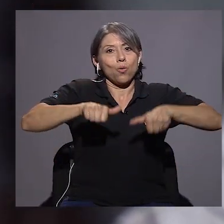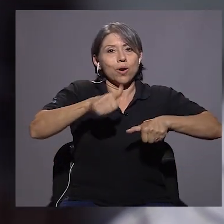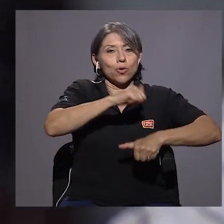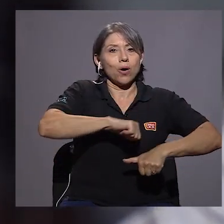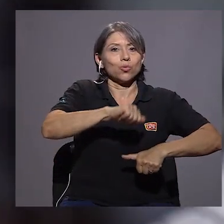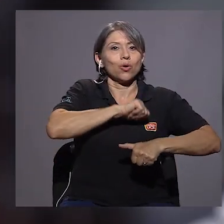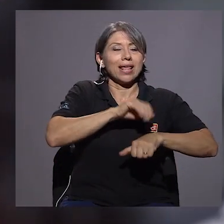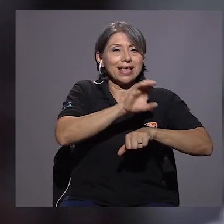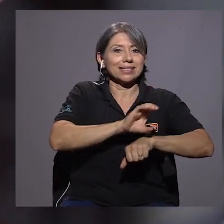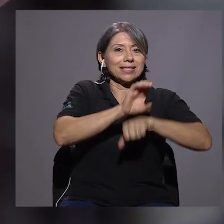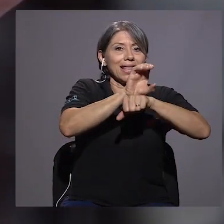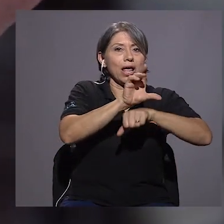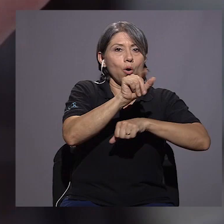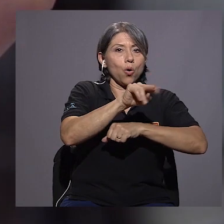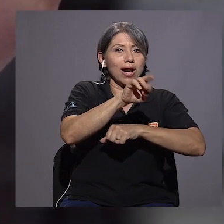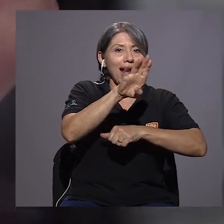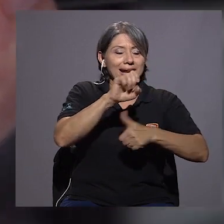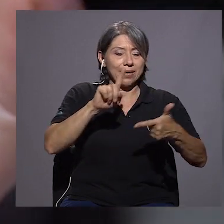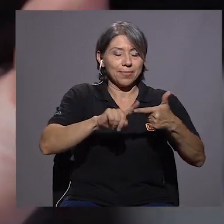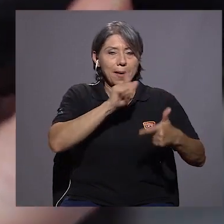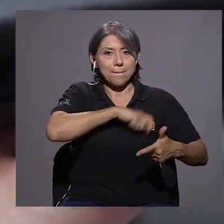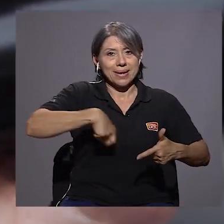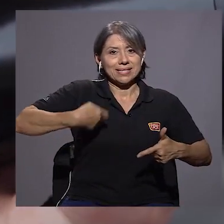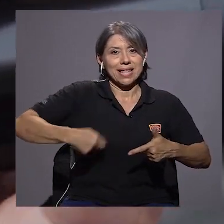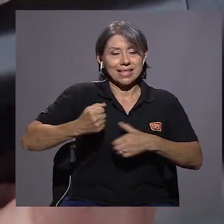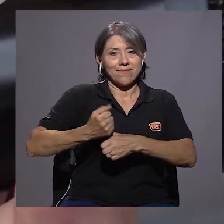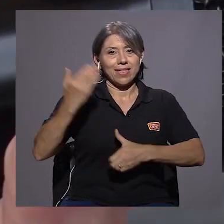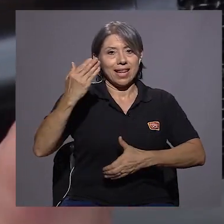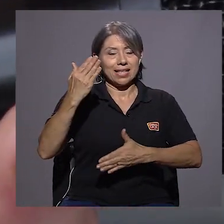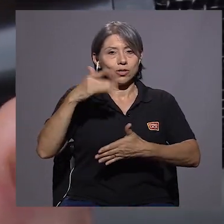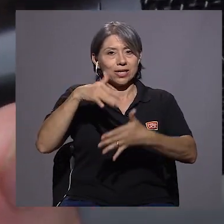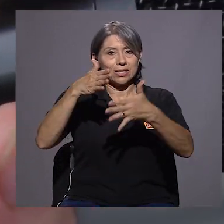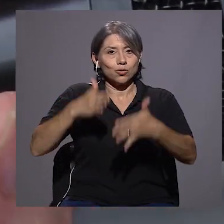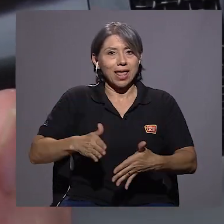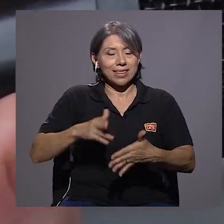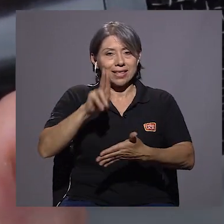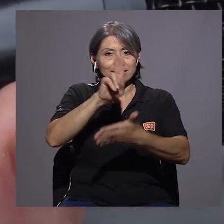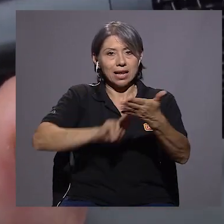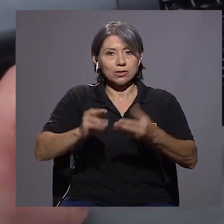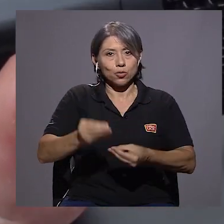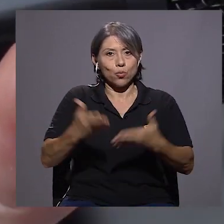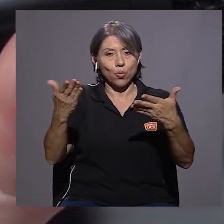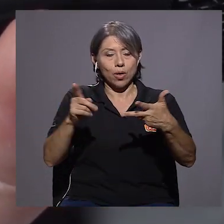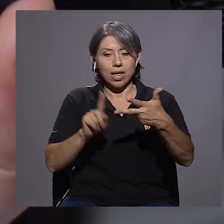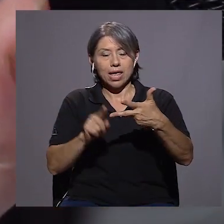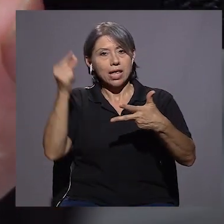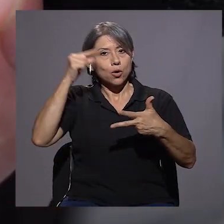acuerdo entre las autoridades de CONARE, las presidencias de las federaciones de